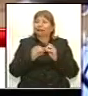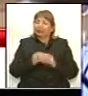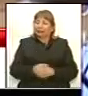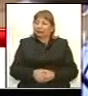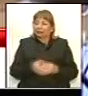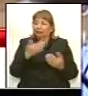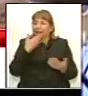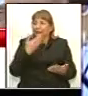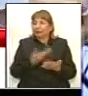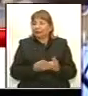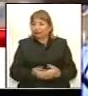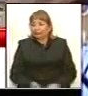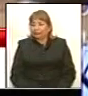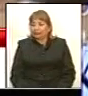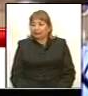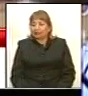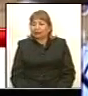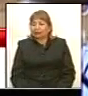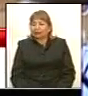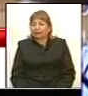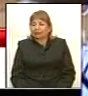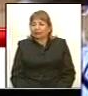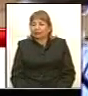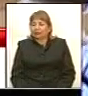Por ahora, gracias.